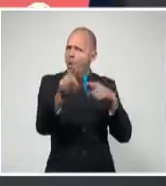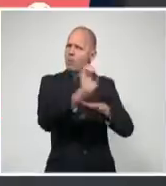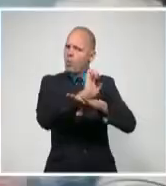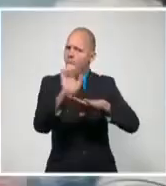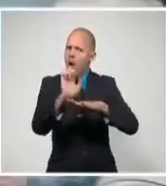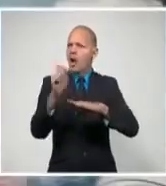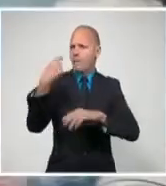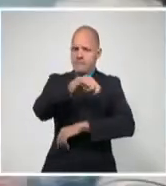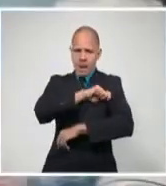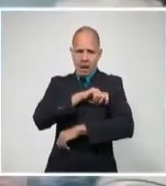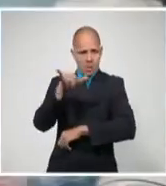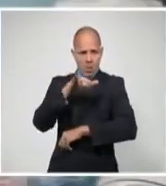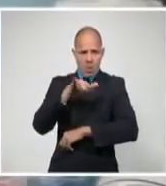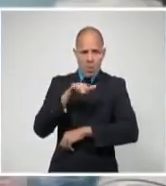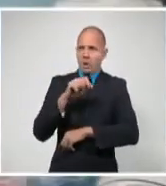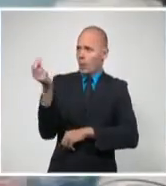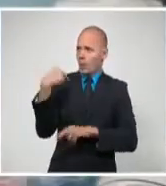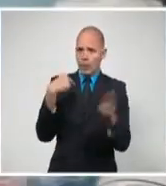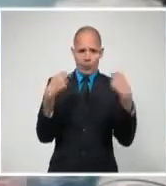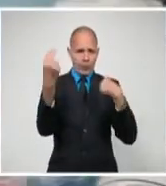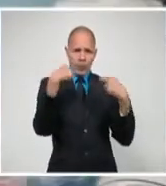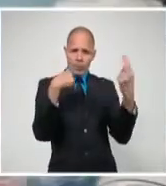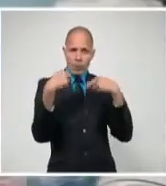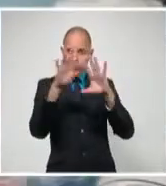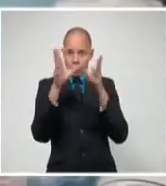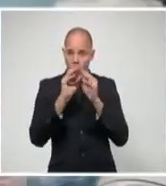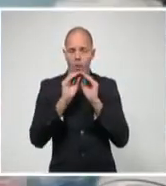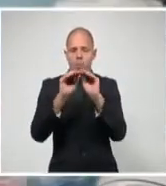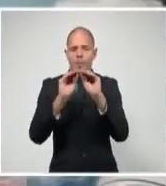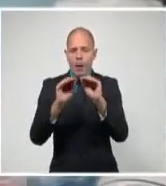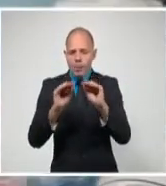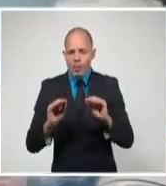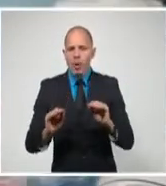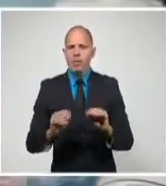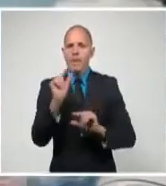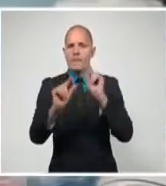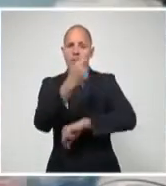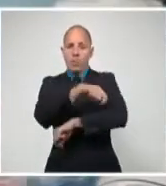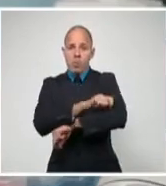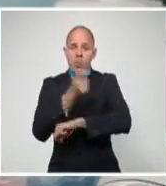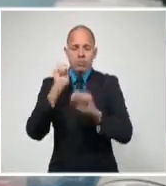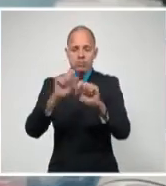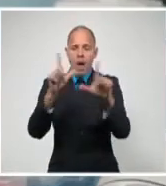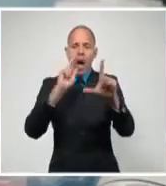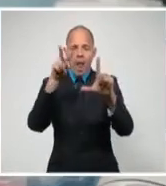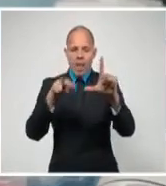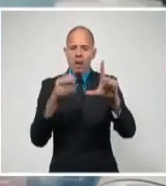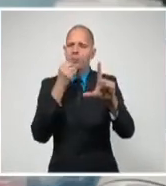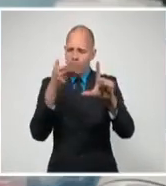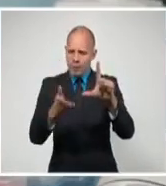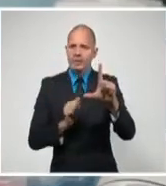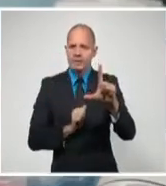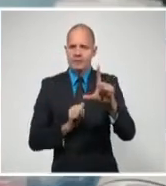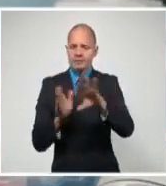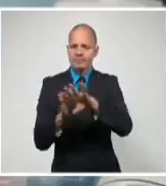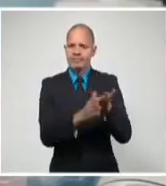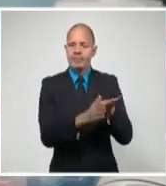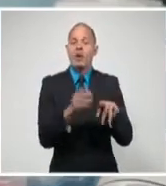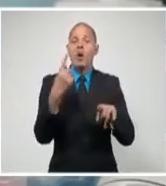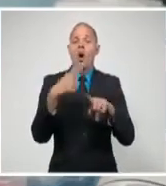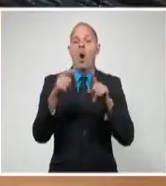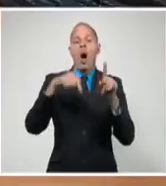nivel mundial, la COVID-19 demostró la necesidad de explicar los procesos científico-tecnológicos desde el rigor del